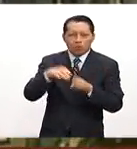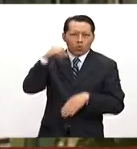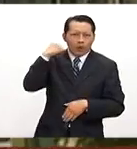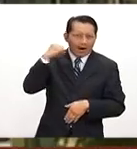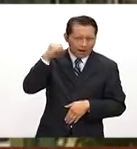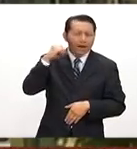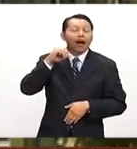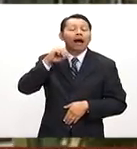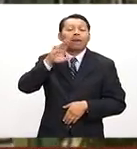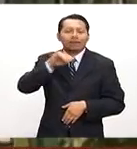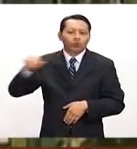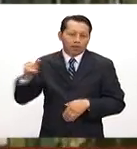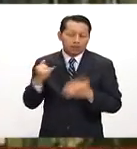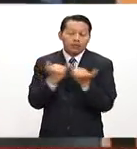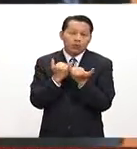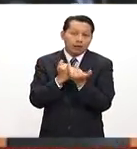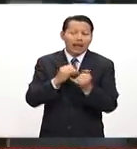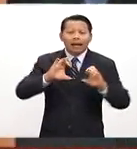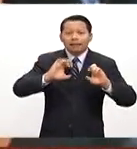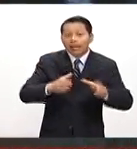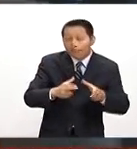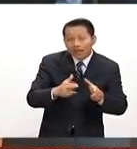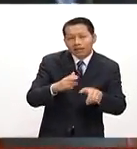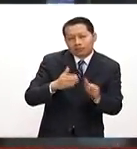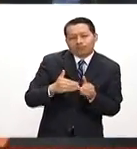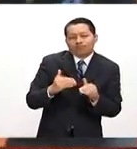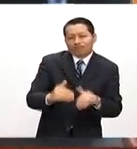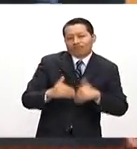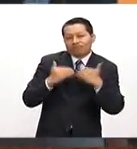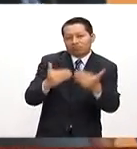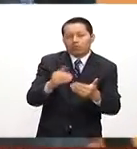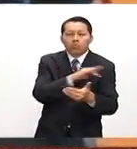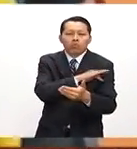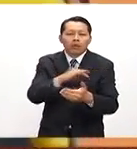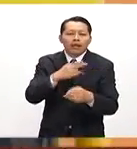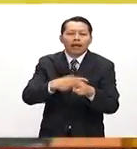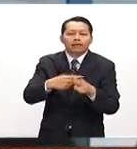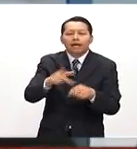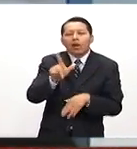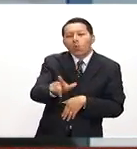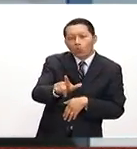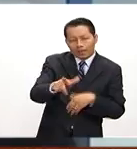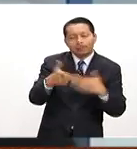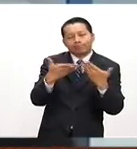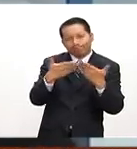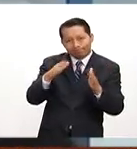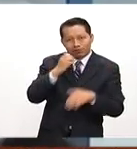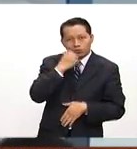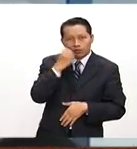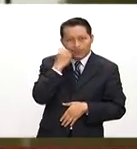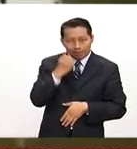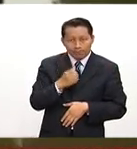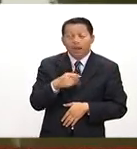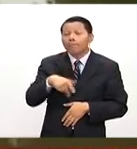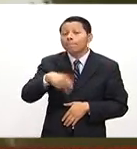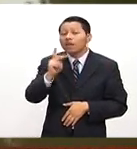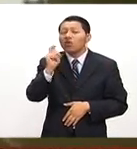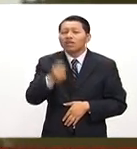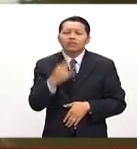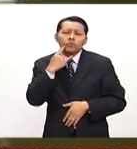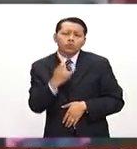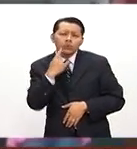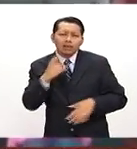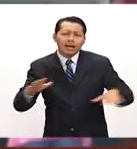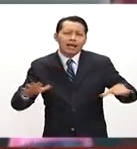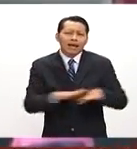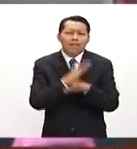que en Chiapas este proceso podría aplazarse hasta el próximo lunes. De esta manera, la jornada de lucha cambia de modalidad, dijo la